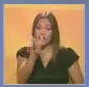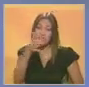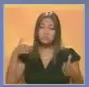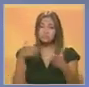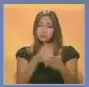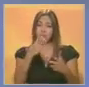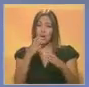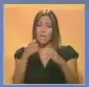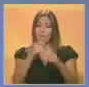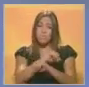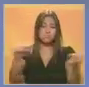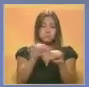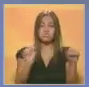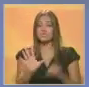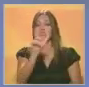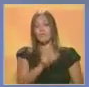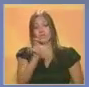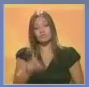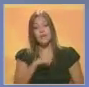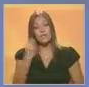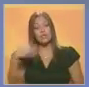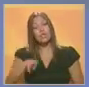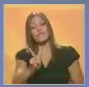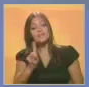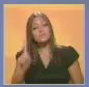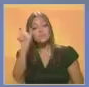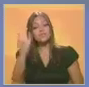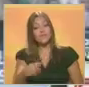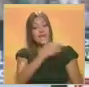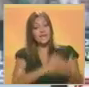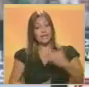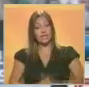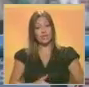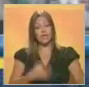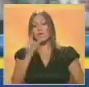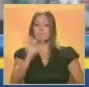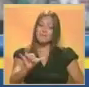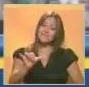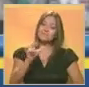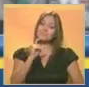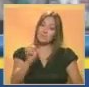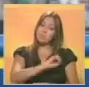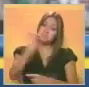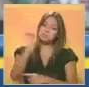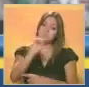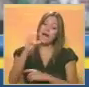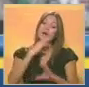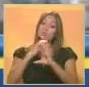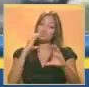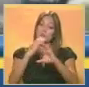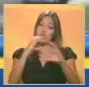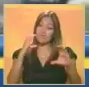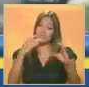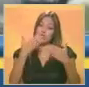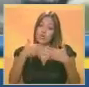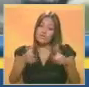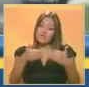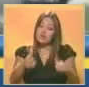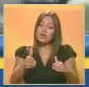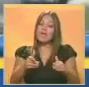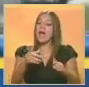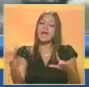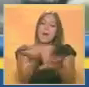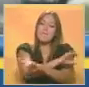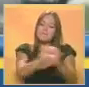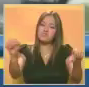una bomba dejó cinco personas muertas y por lo menos 21 heridas los artefactos fueron transportados en un autobús de servicio público y detonaron